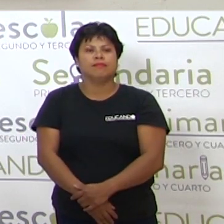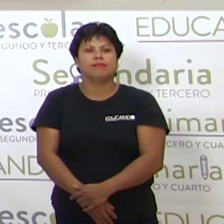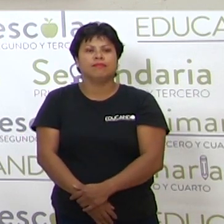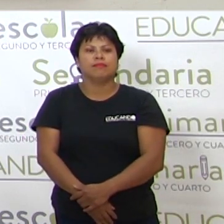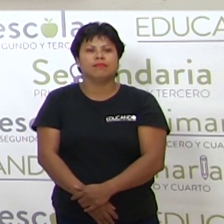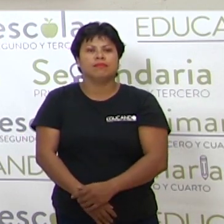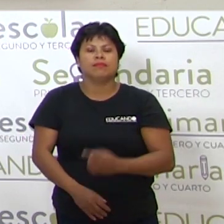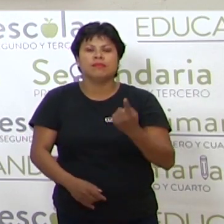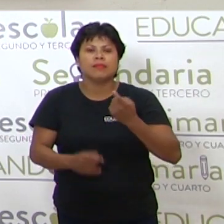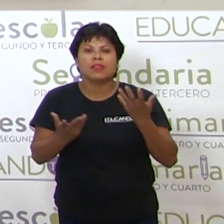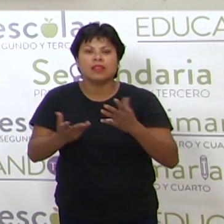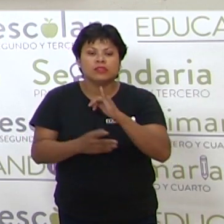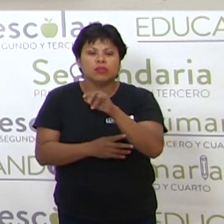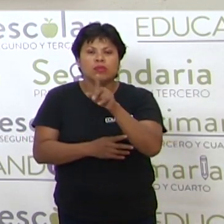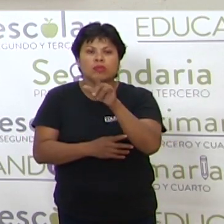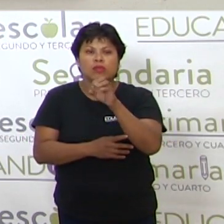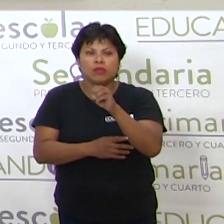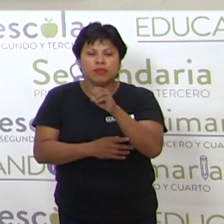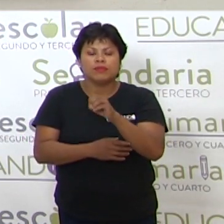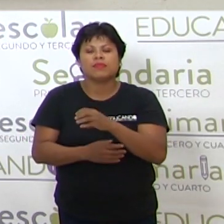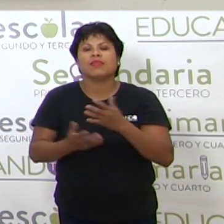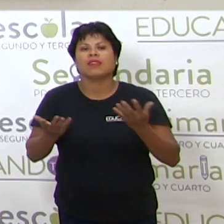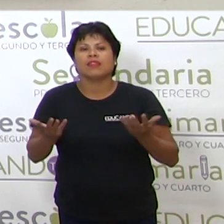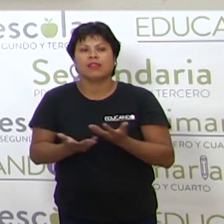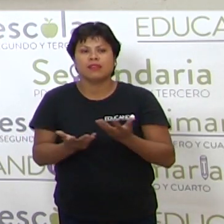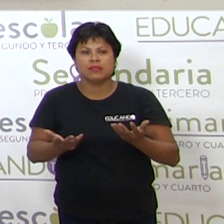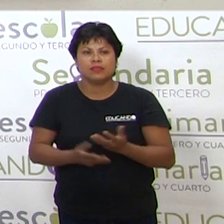que hizo julio hice